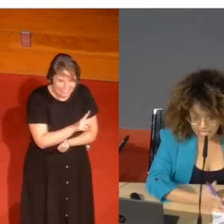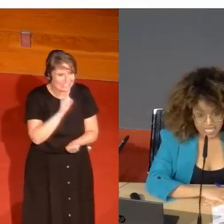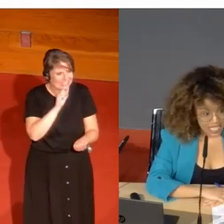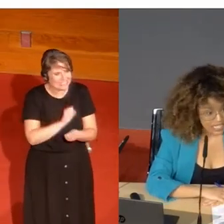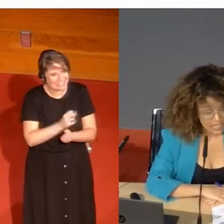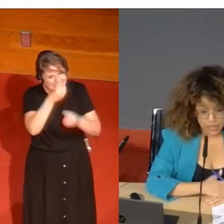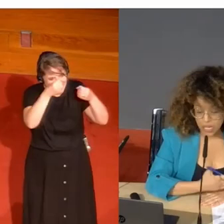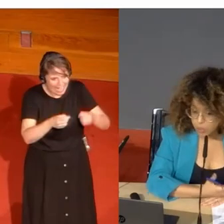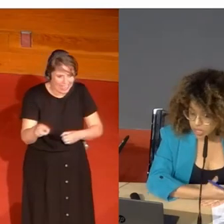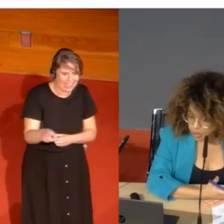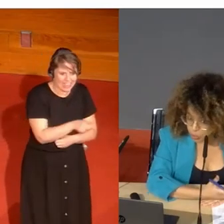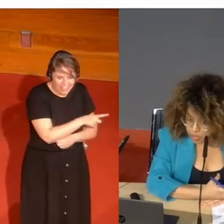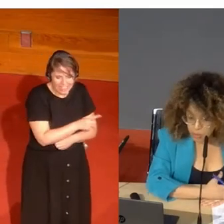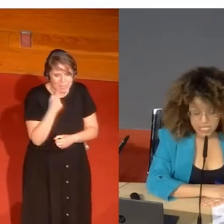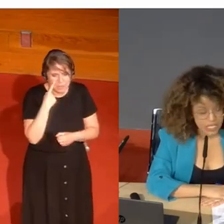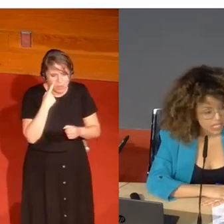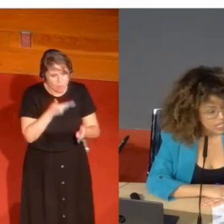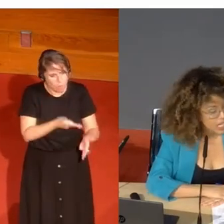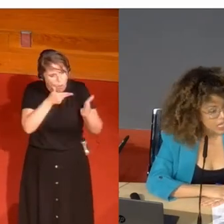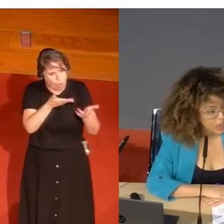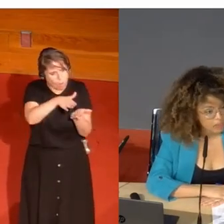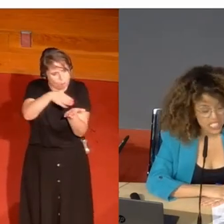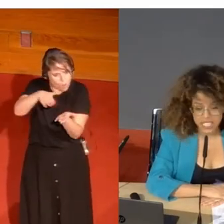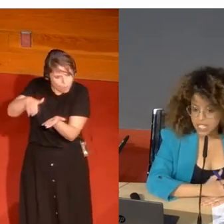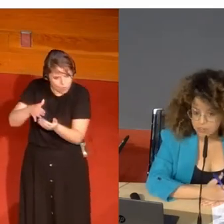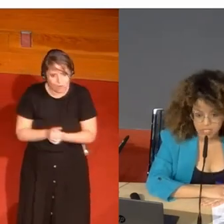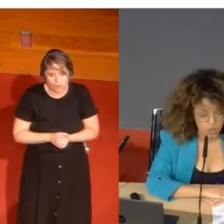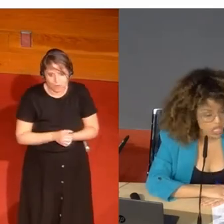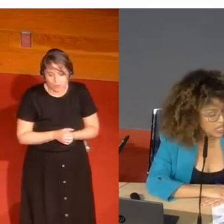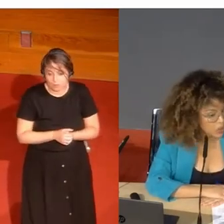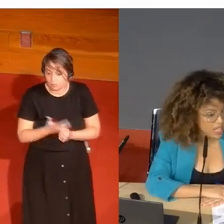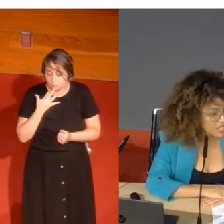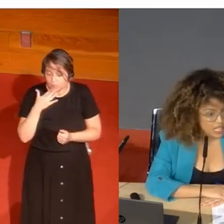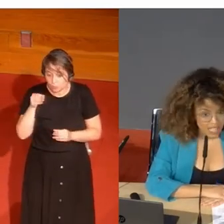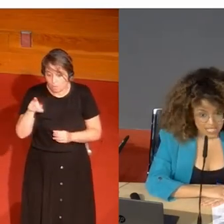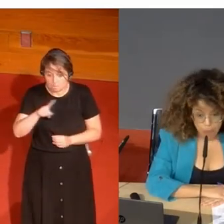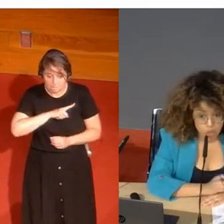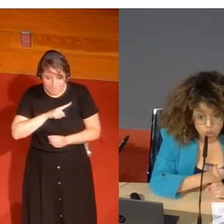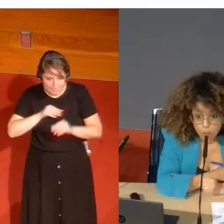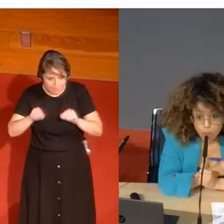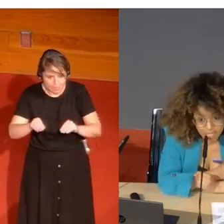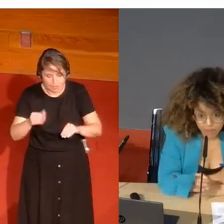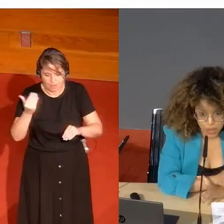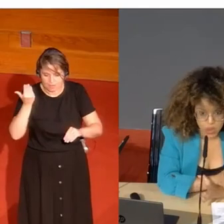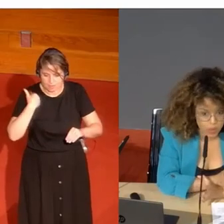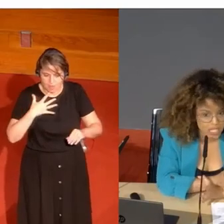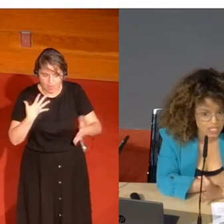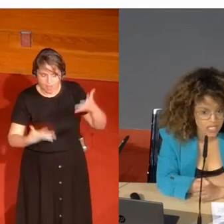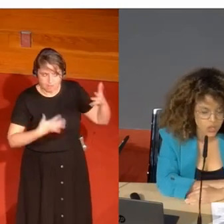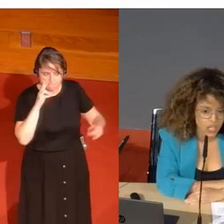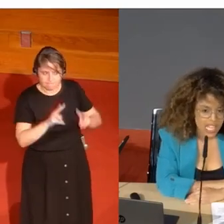encarceladas se han llevado a cabo ejecuciones eh Y el régimen de los sadol las se ha puesto muy